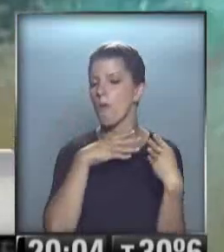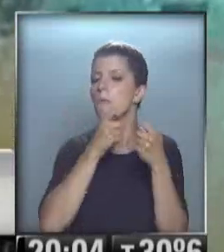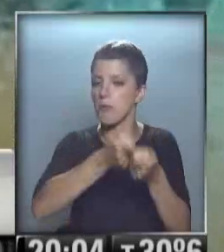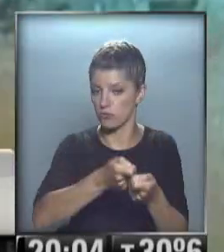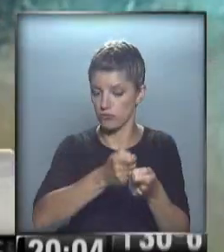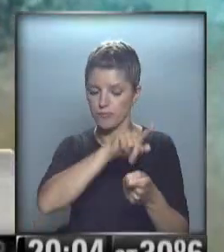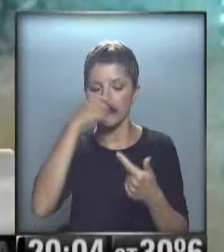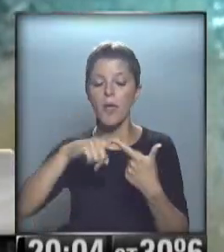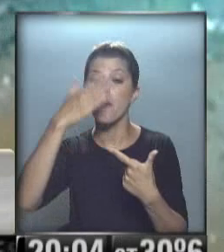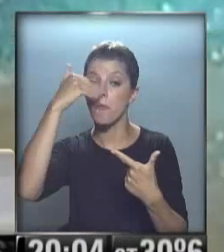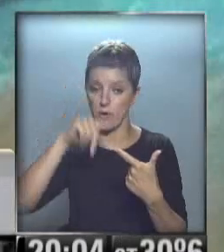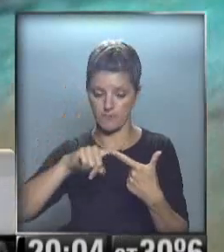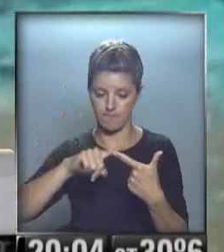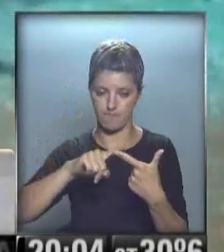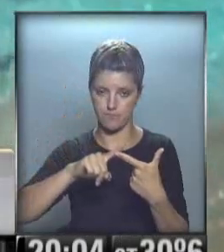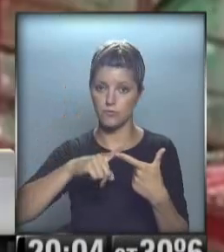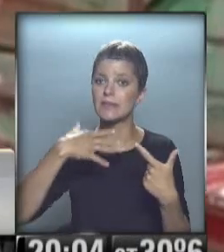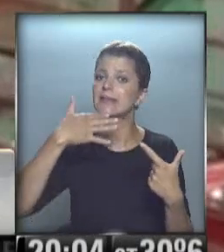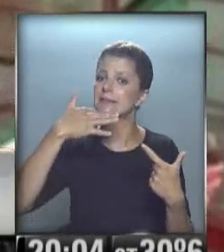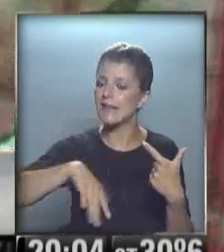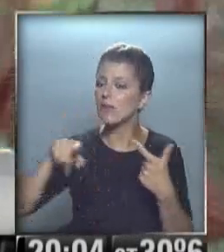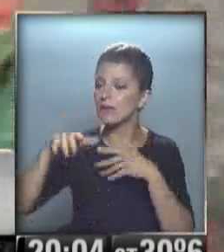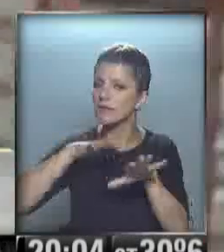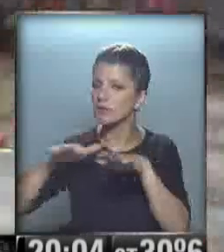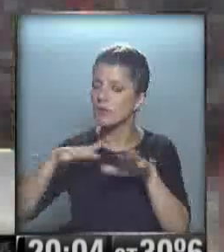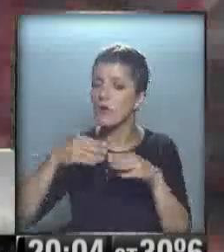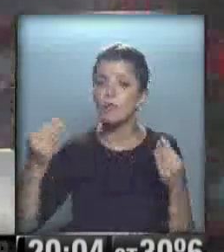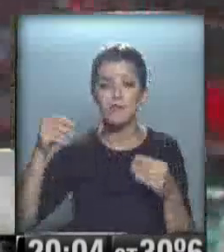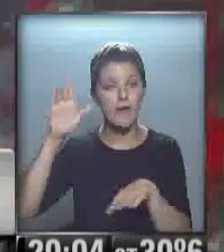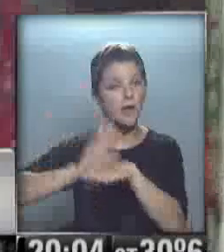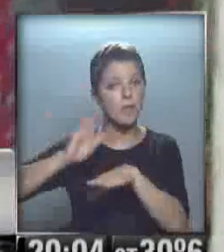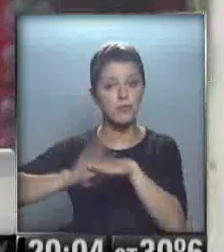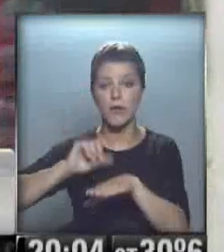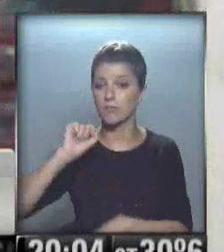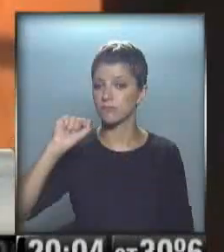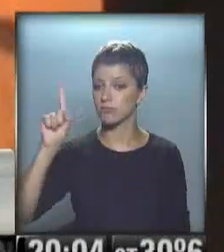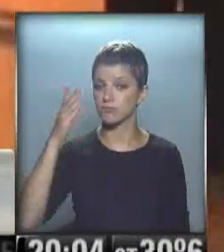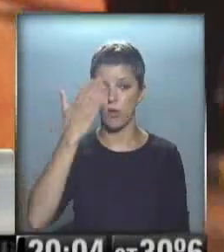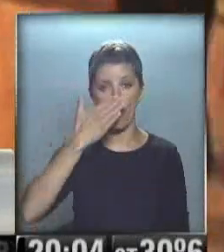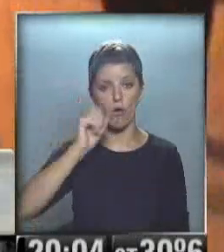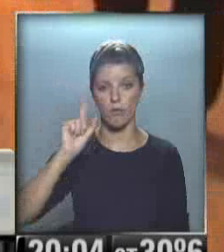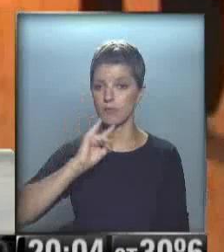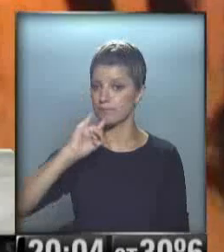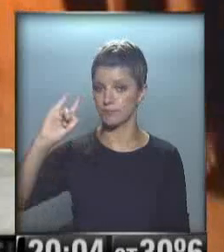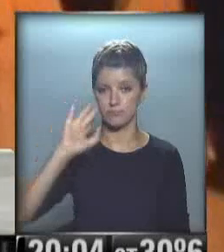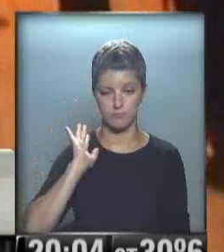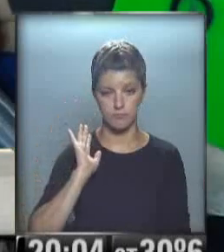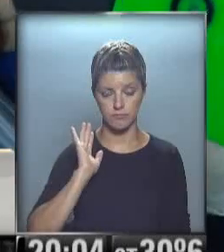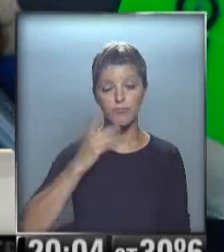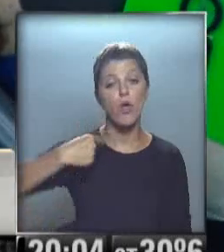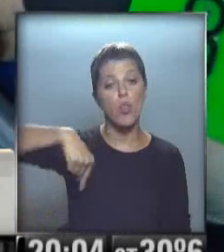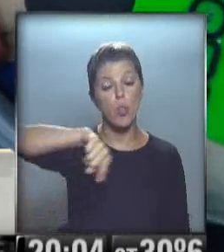lugar, la comprensión de esta situación, que es una cuestión de carácter salarial que compete a la provincia de Córdoba.